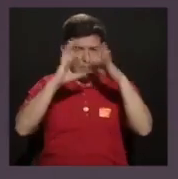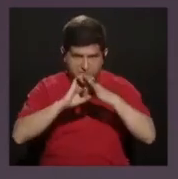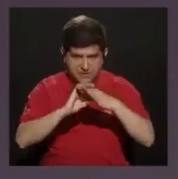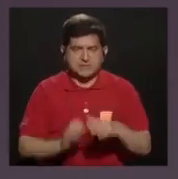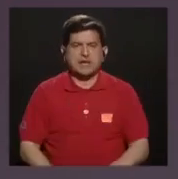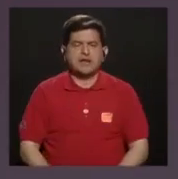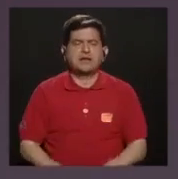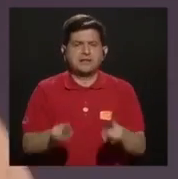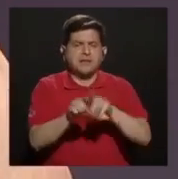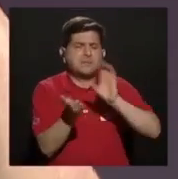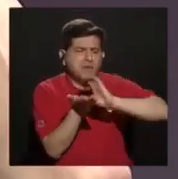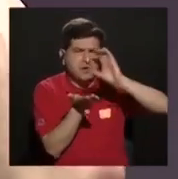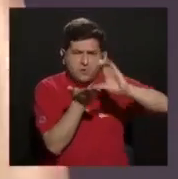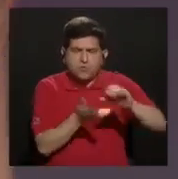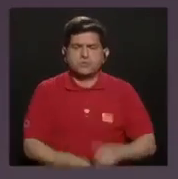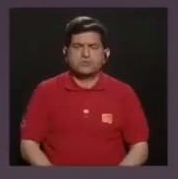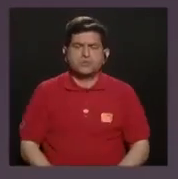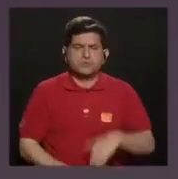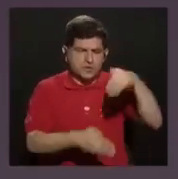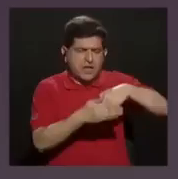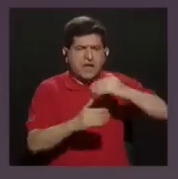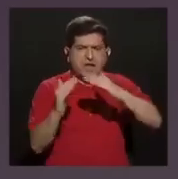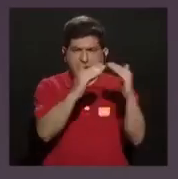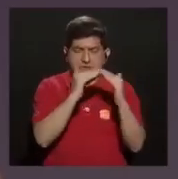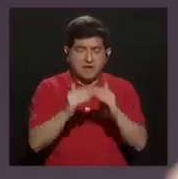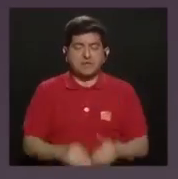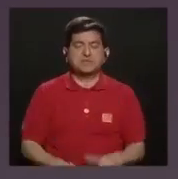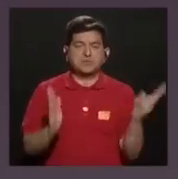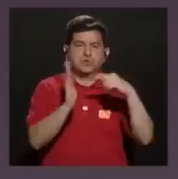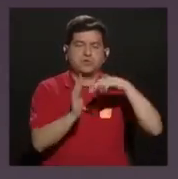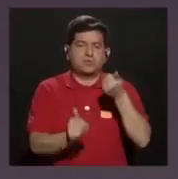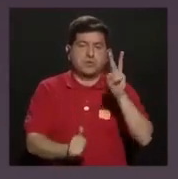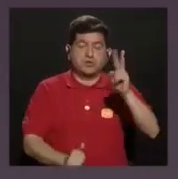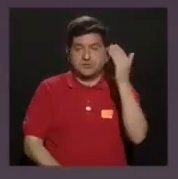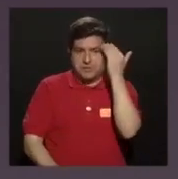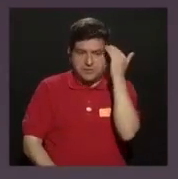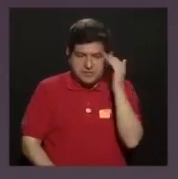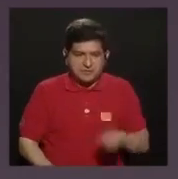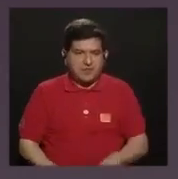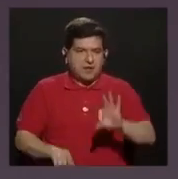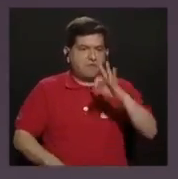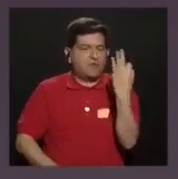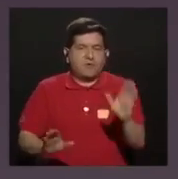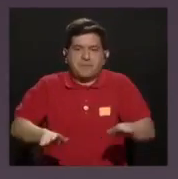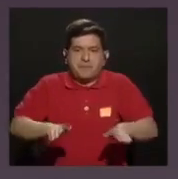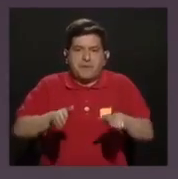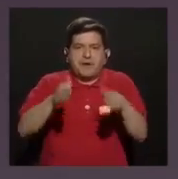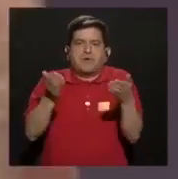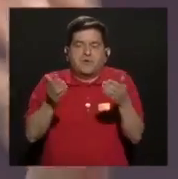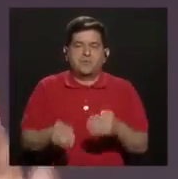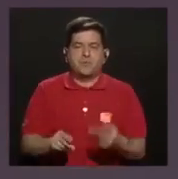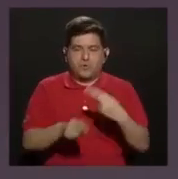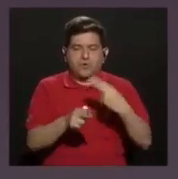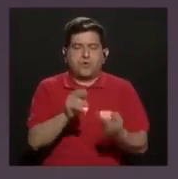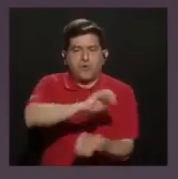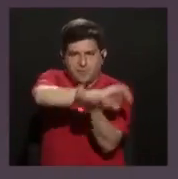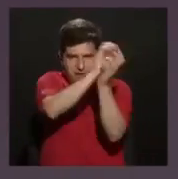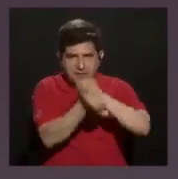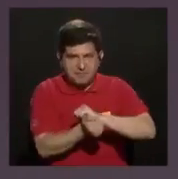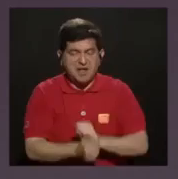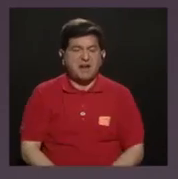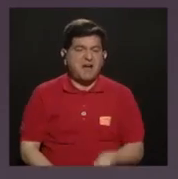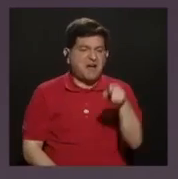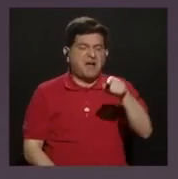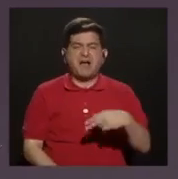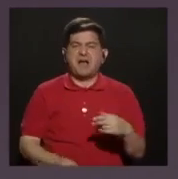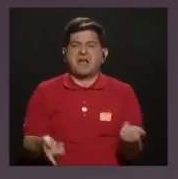unos cursos en el registro civil en el 2012 porque no sabíamos cómo cambiarnos el nombre, y cuando vamos y pegamos contra la pared que archivan los casos y